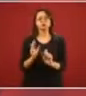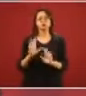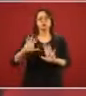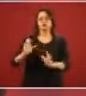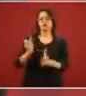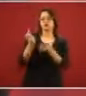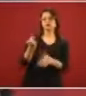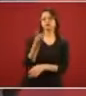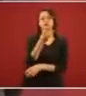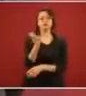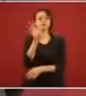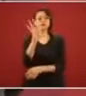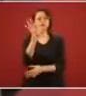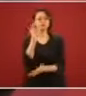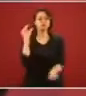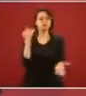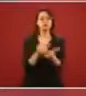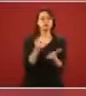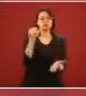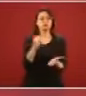340 mil millones de pesos